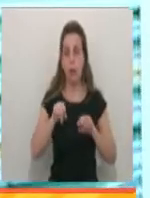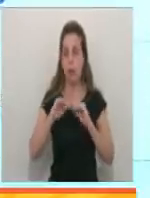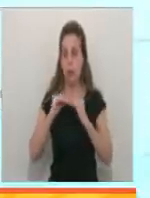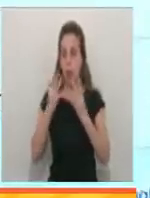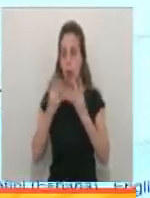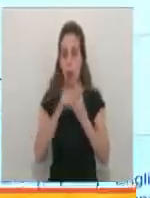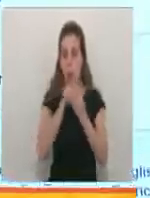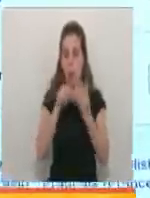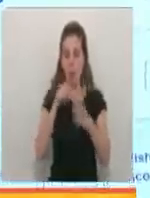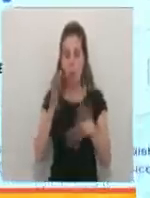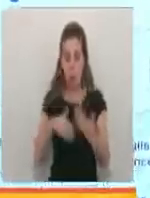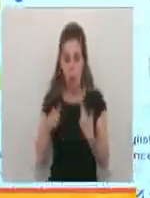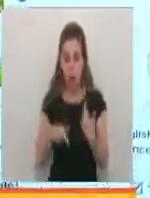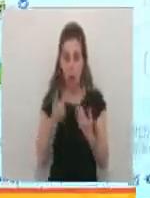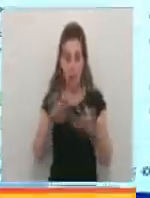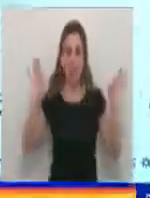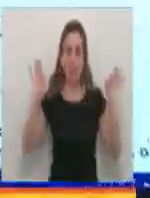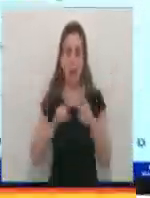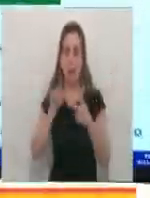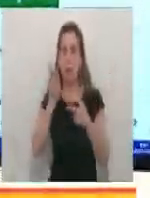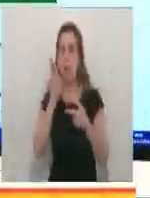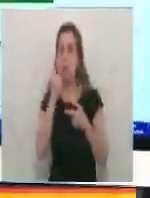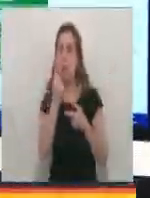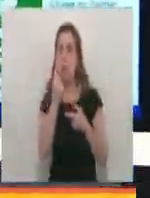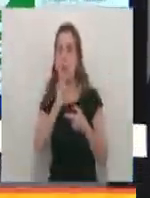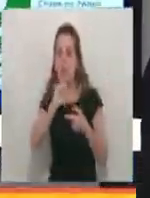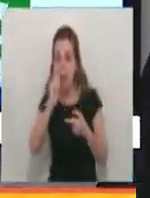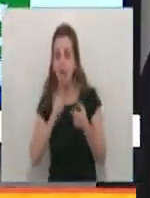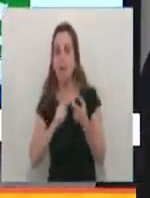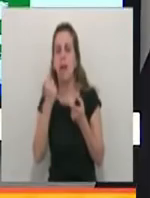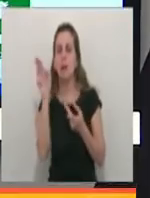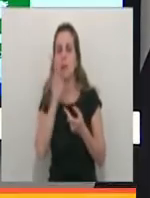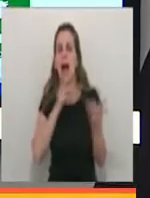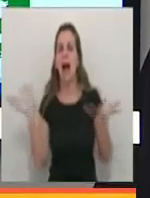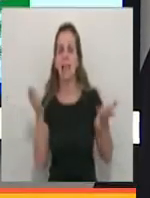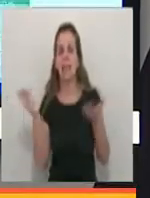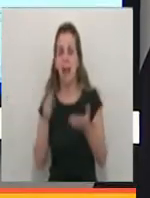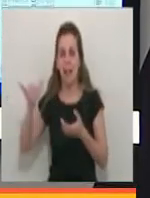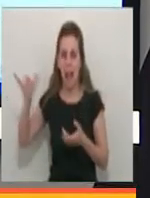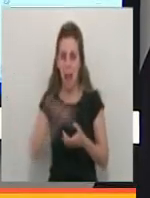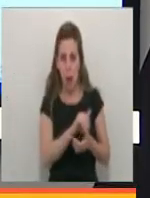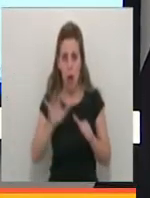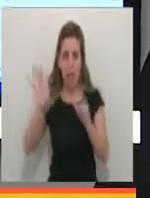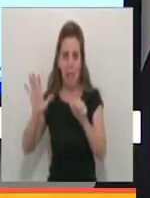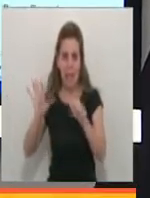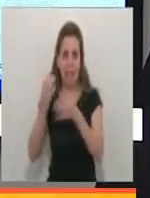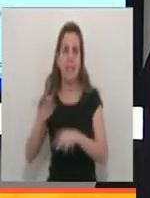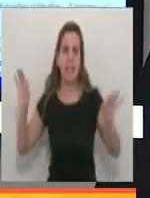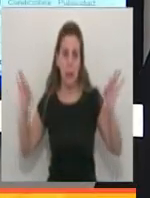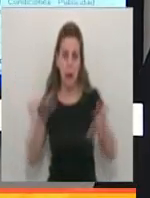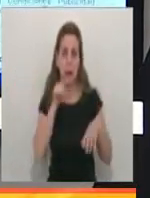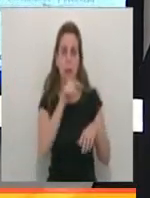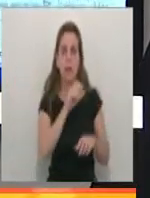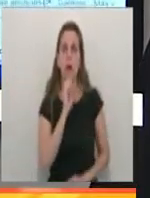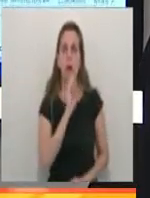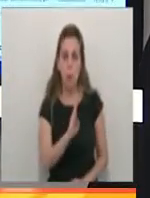sobrevivientes, recordamos que el club chapecoense, bueno, primero que cambió su logo y cambió de colores, por supuesto, porque está de luto, y que solo comunicó que